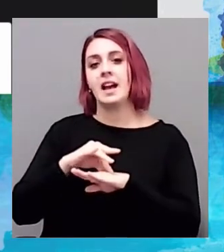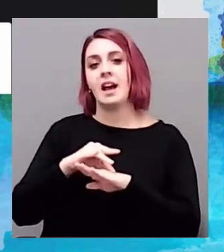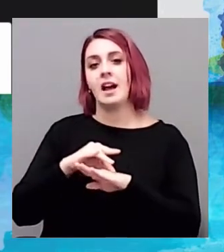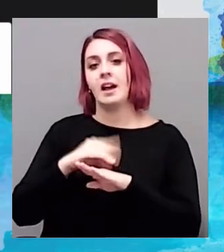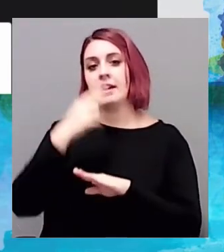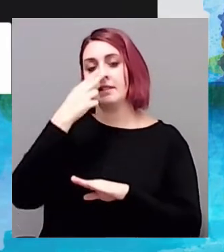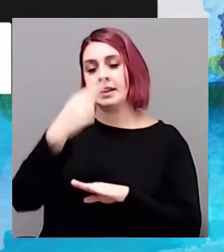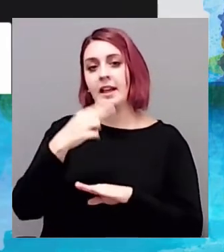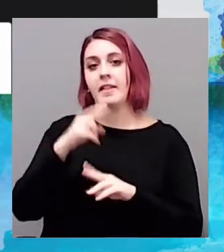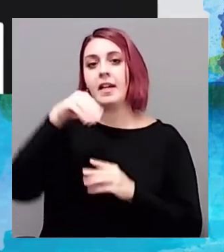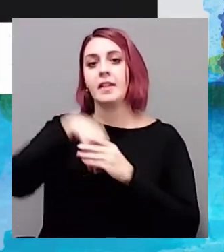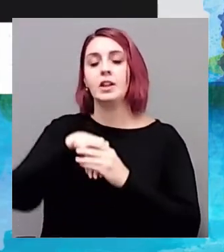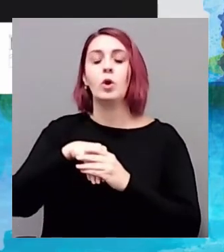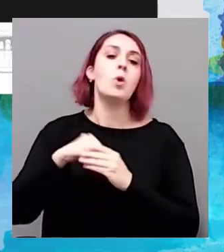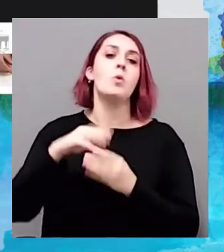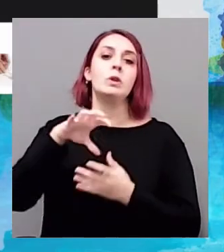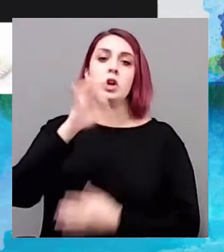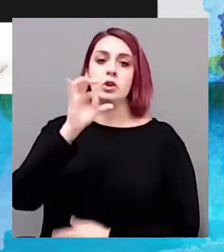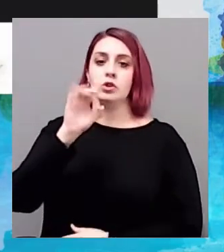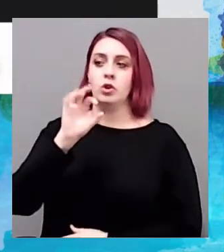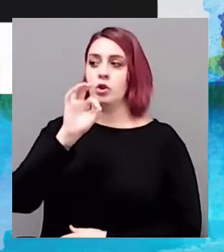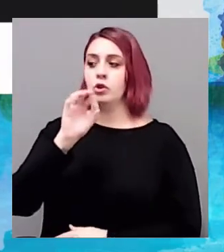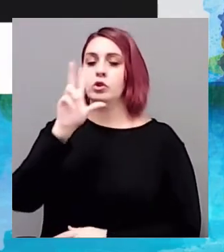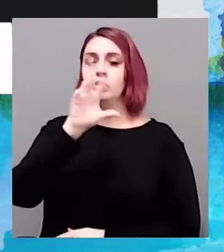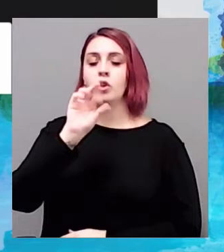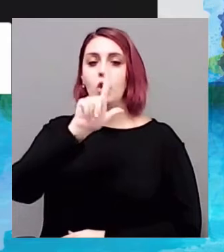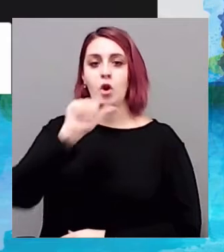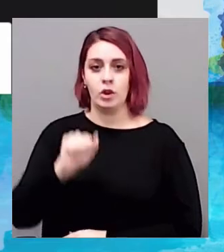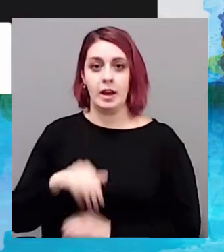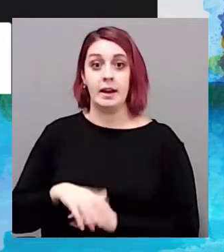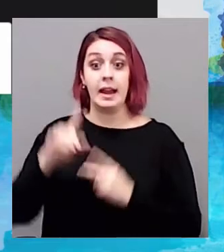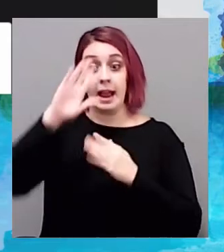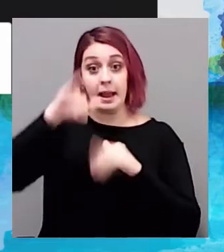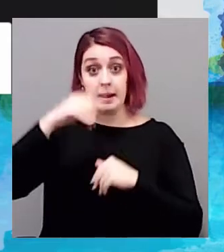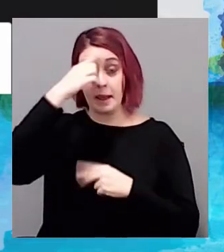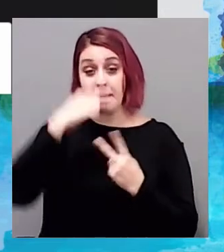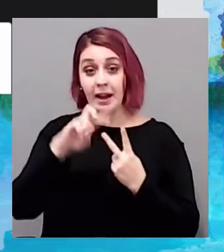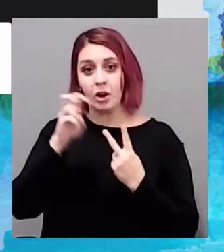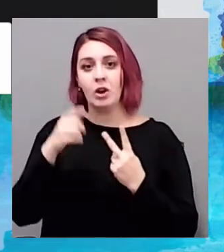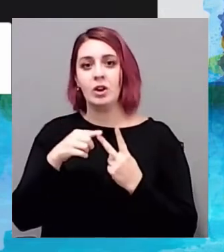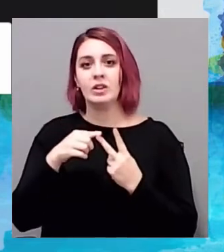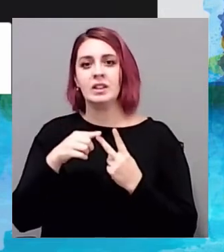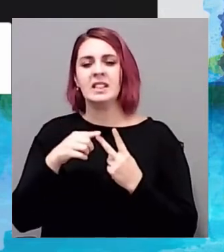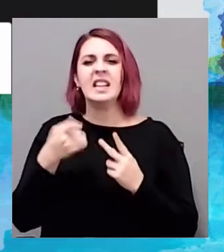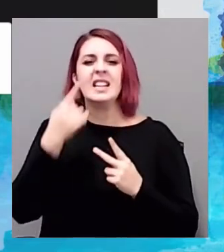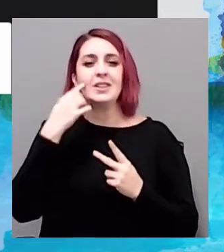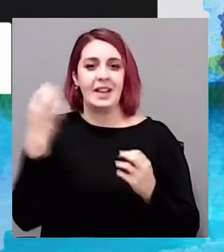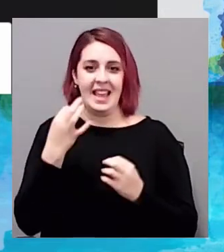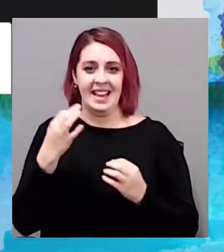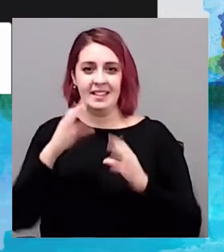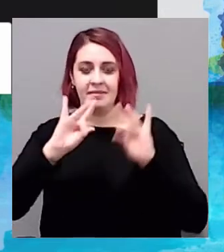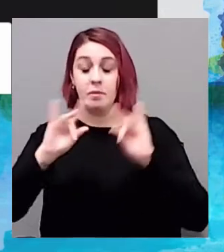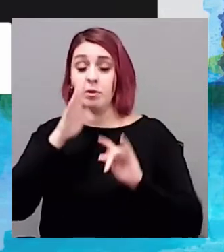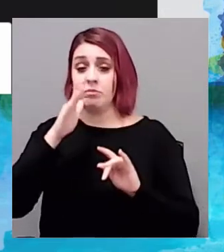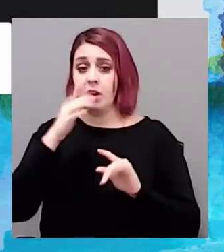termoformado en el Museo Sorolla. En esta imagen podemos ver qué es el termoformado, que supongo que muchos de